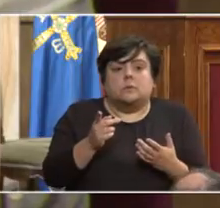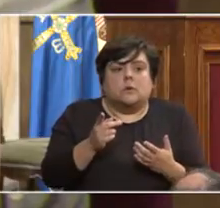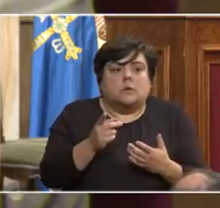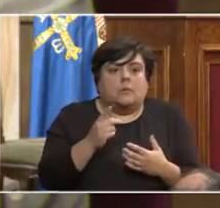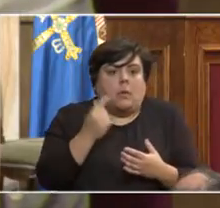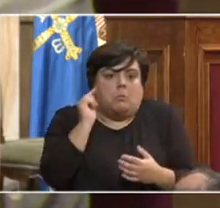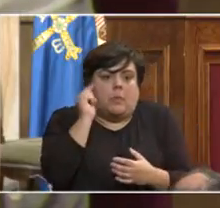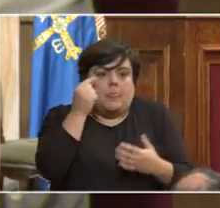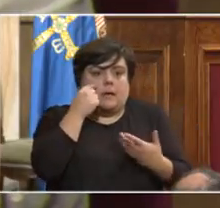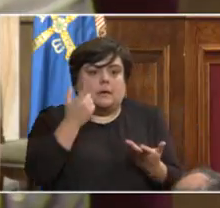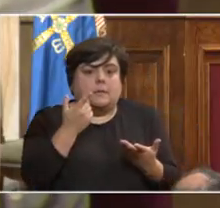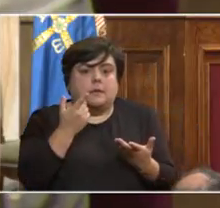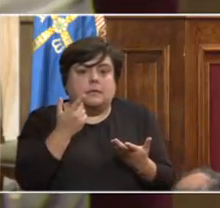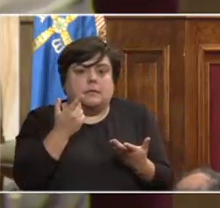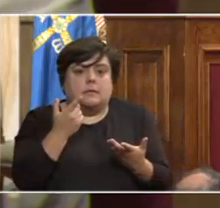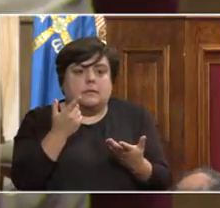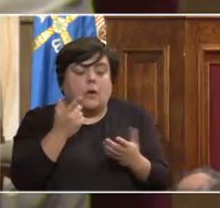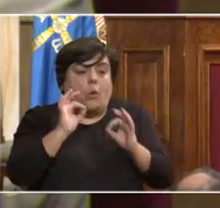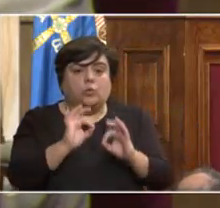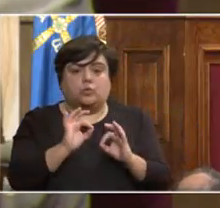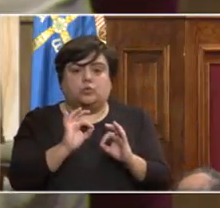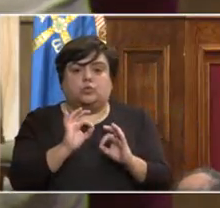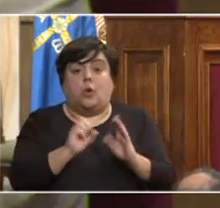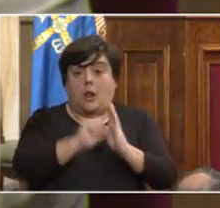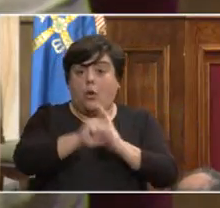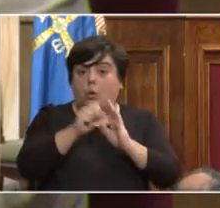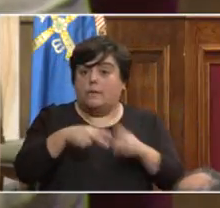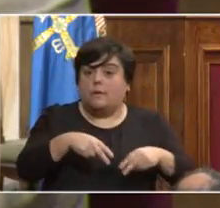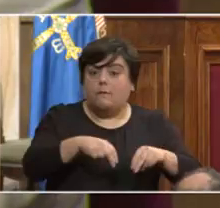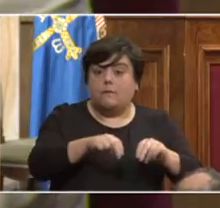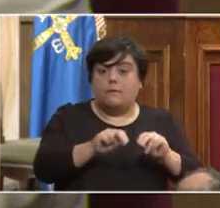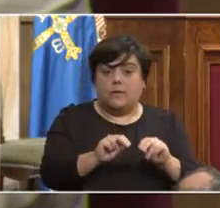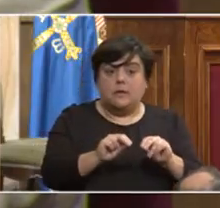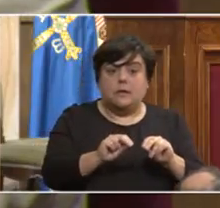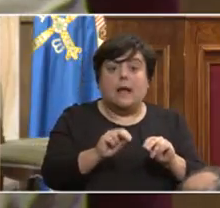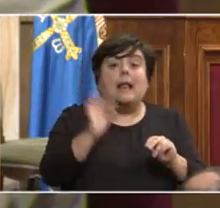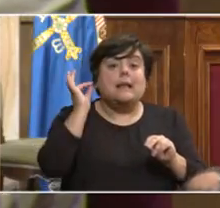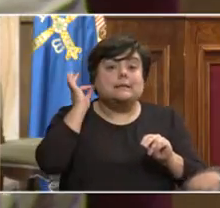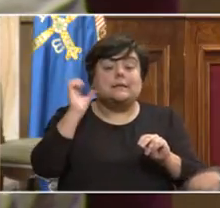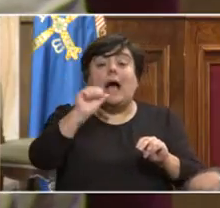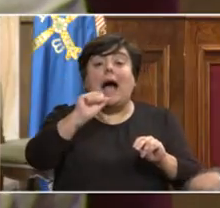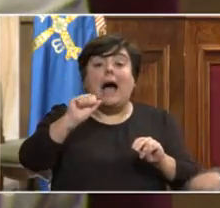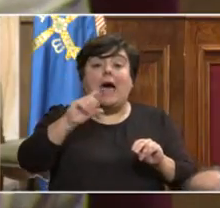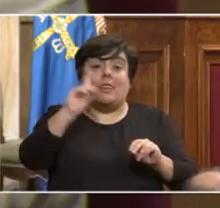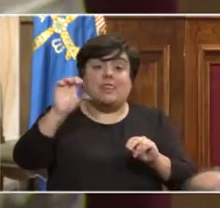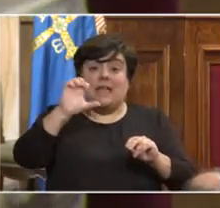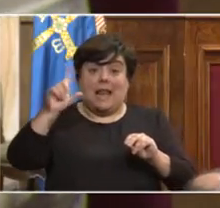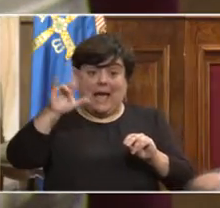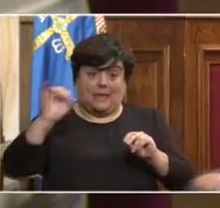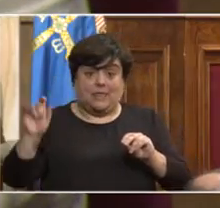esperaban cuando terminaba el espectáculo. Esta chica se llamaba Adelaida, ¿te acordás?